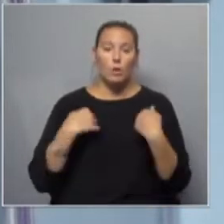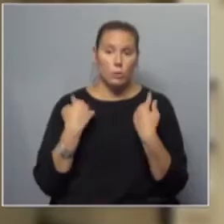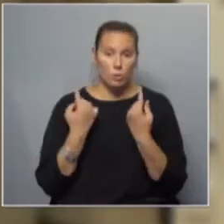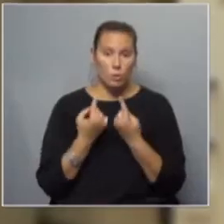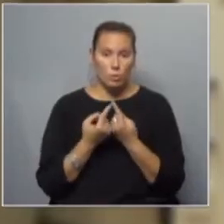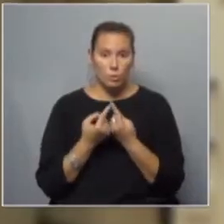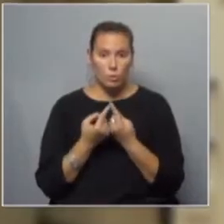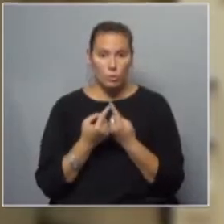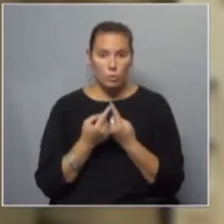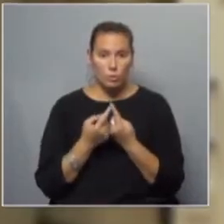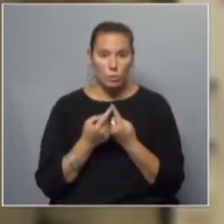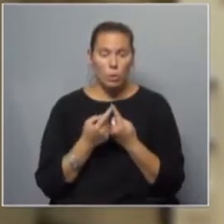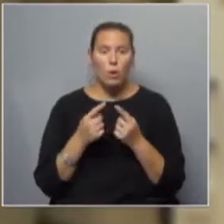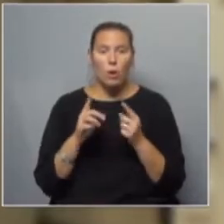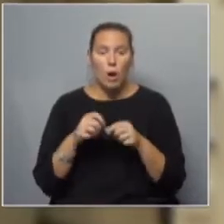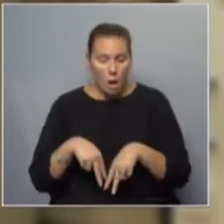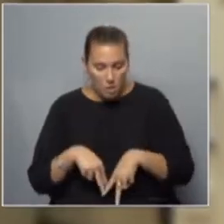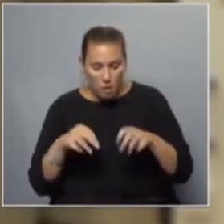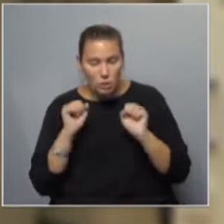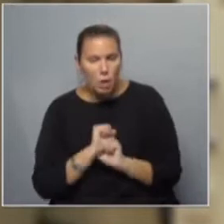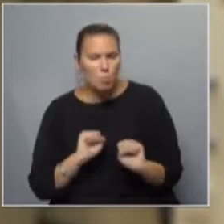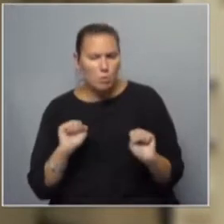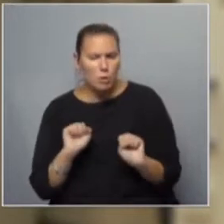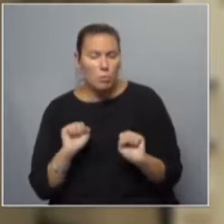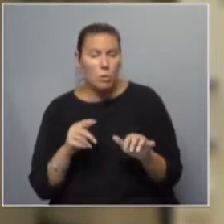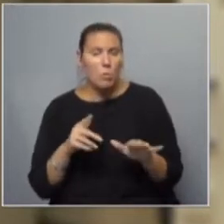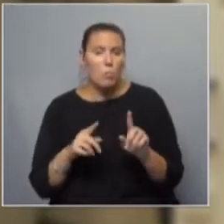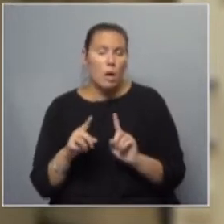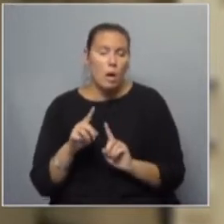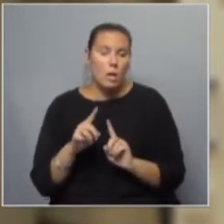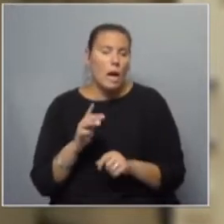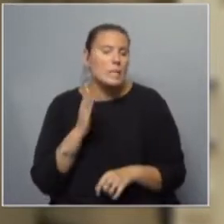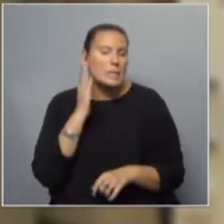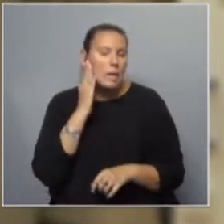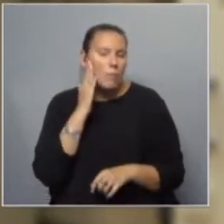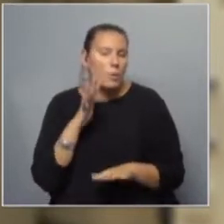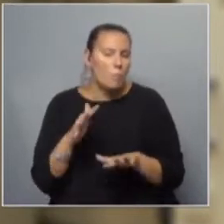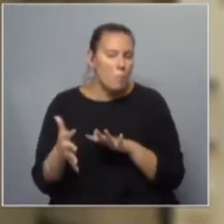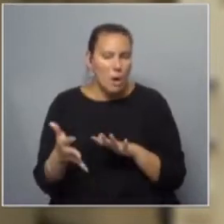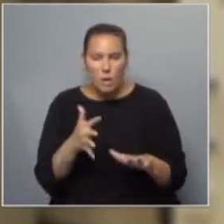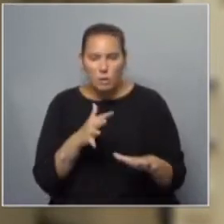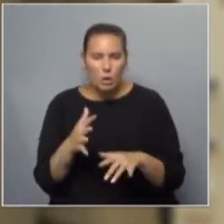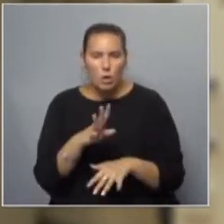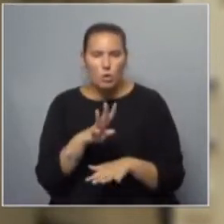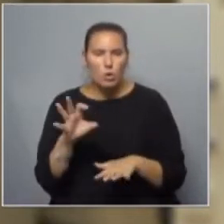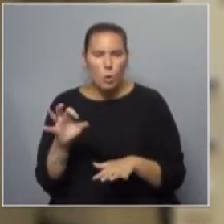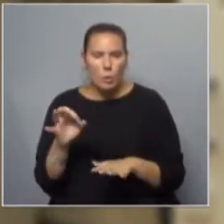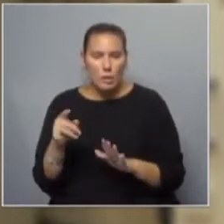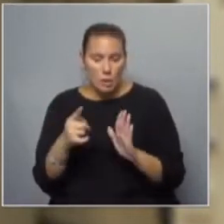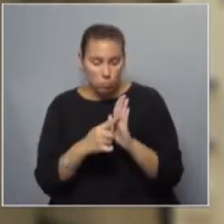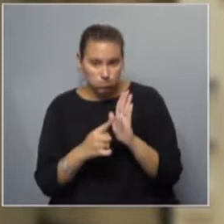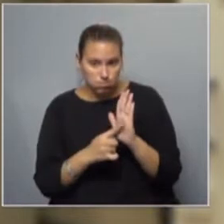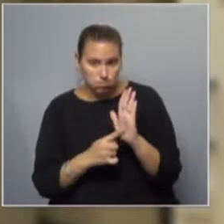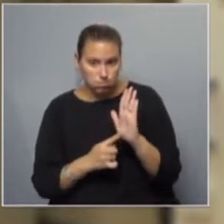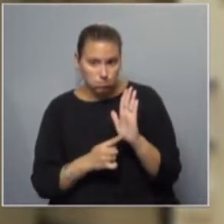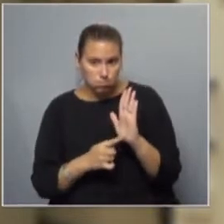Nosotros tenemos capacidades analíticas para determinar aproximadamente 90 de los parámetros que